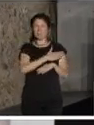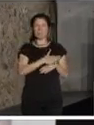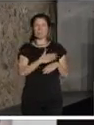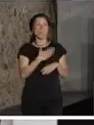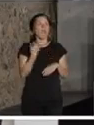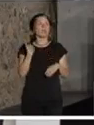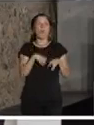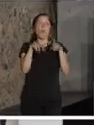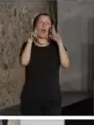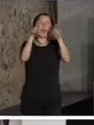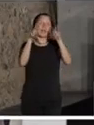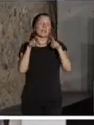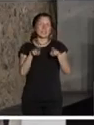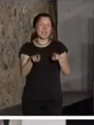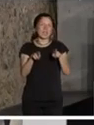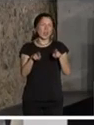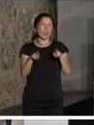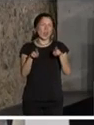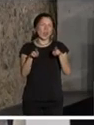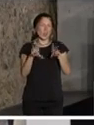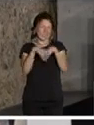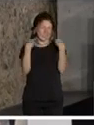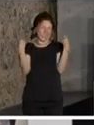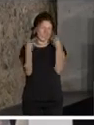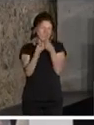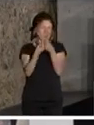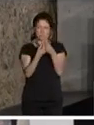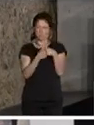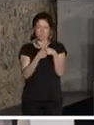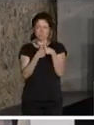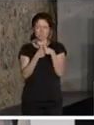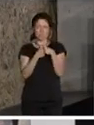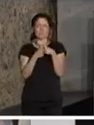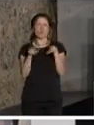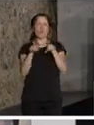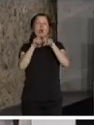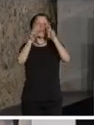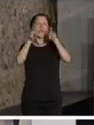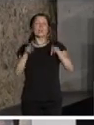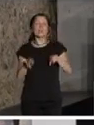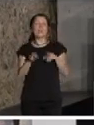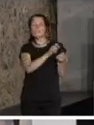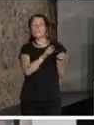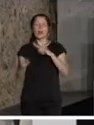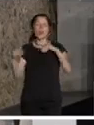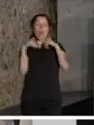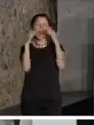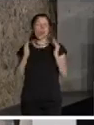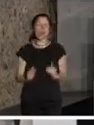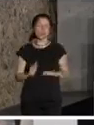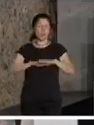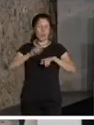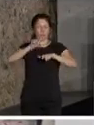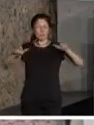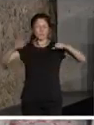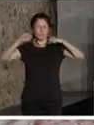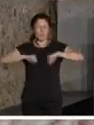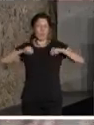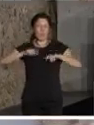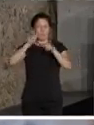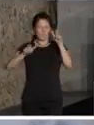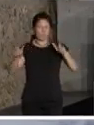ya no van a ser esas residencias masificadas van a ser hogares para nuestros mayores y que las personas